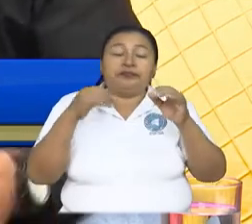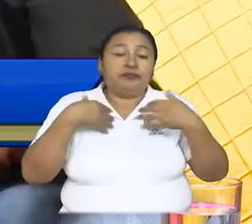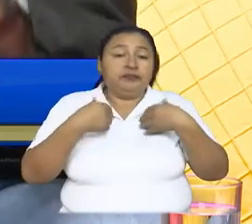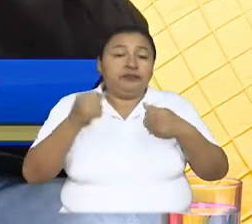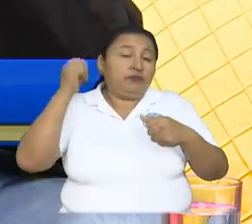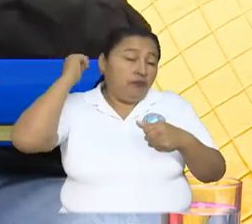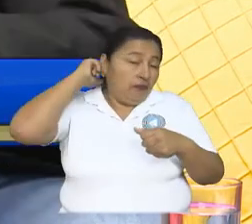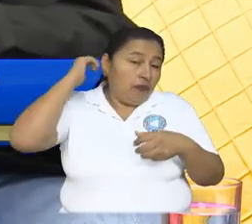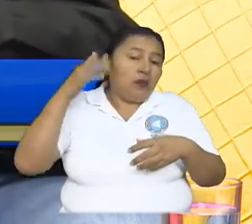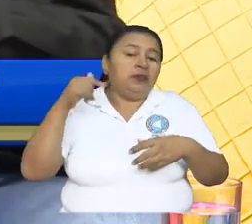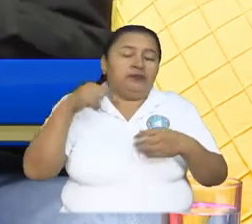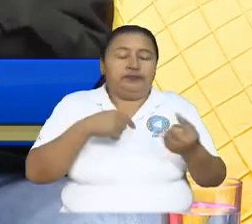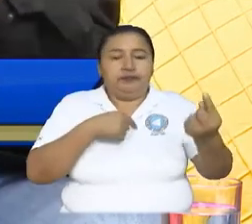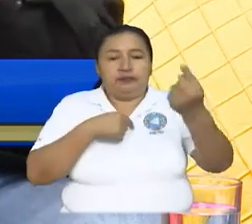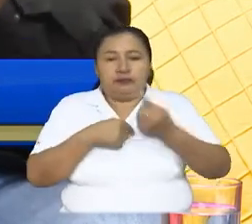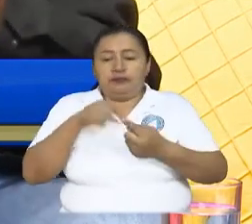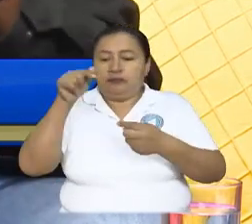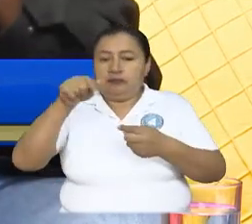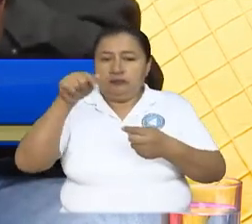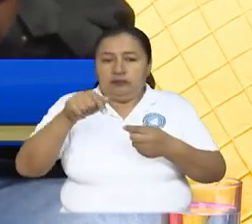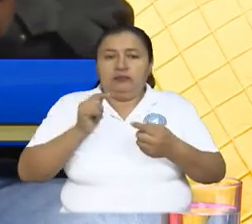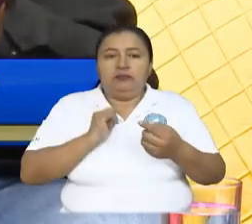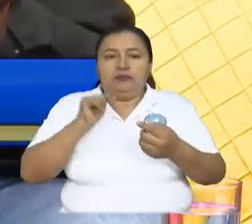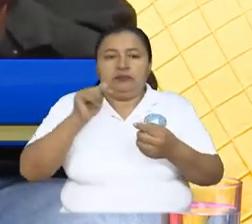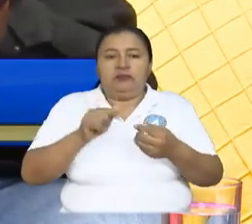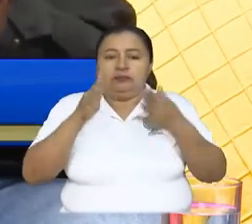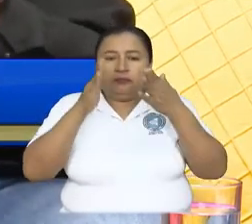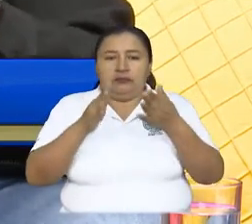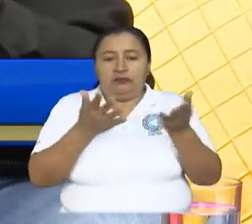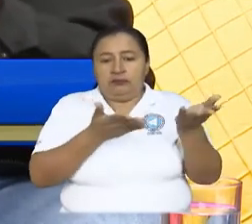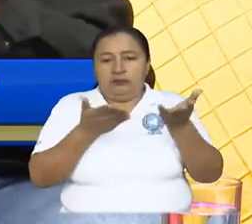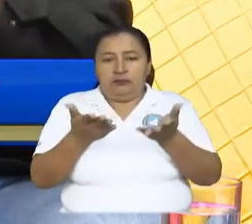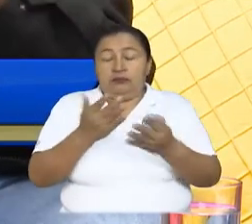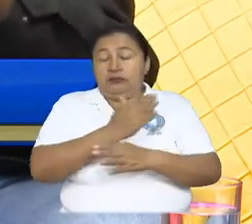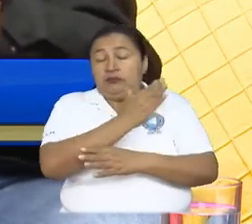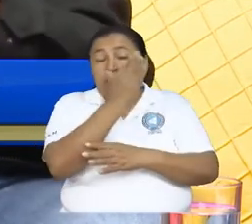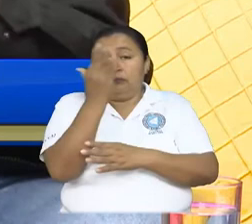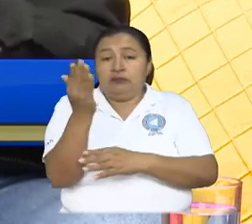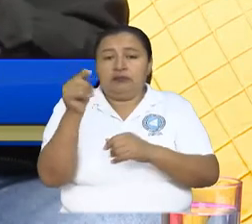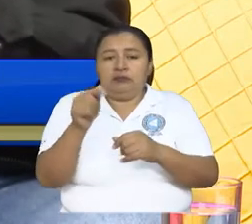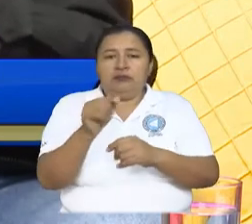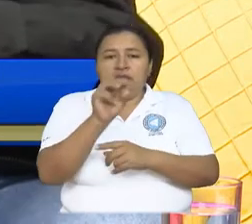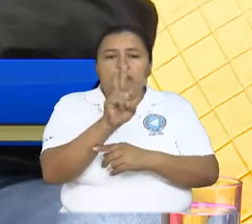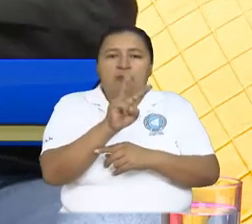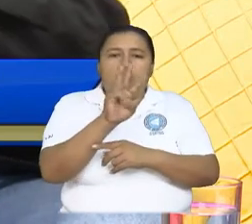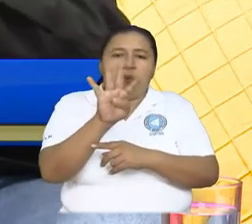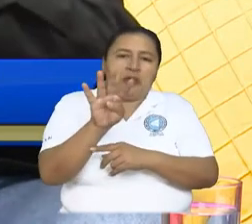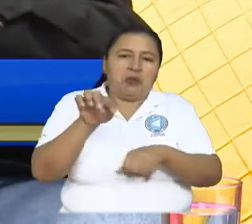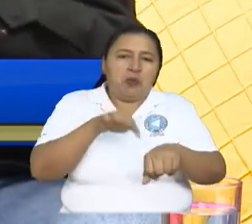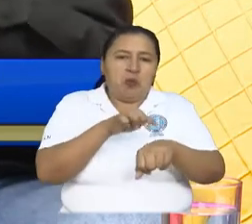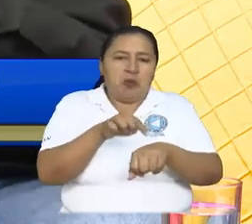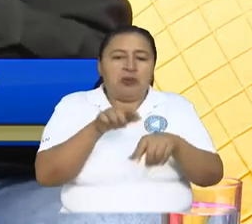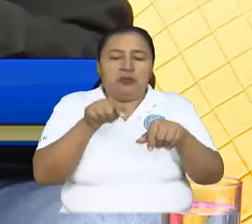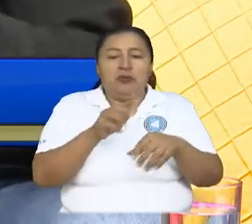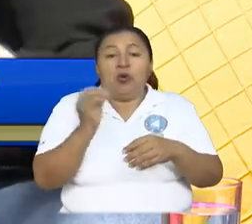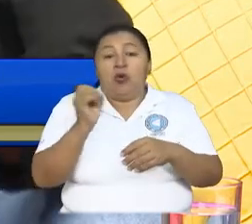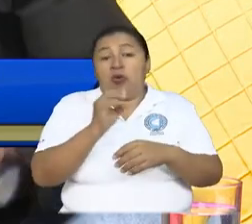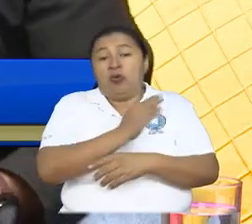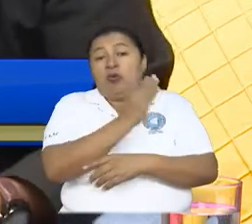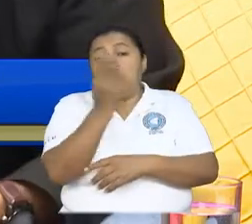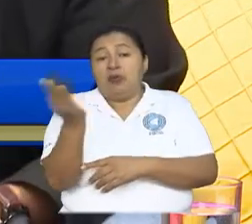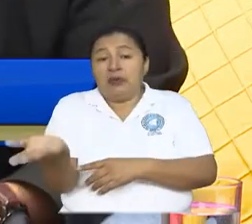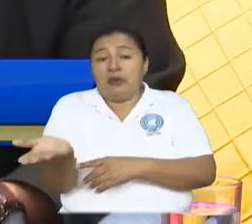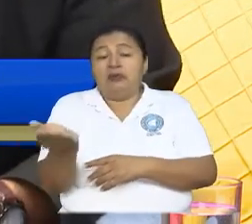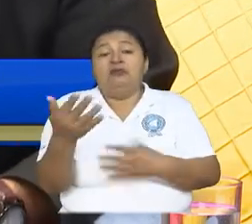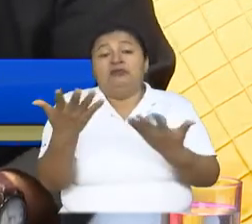pues llegan pasan son albergados de días pues 34 horas o están todo el día y